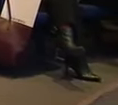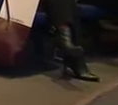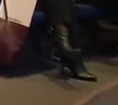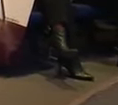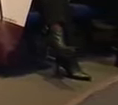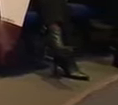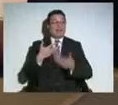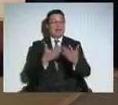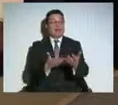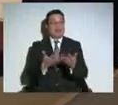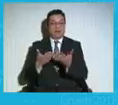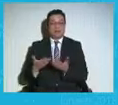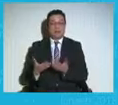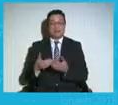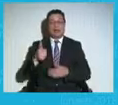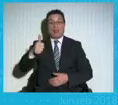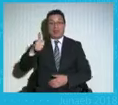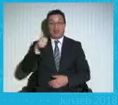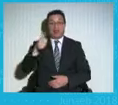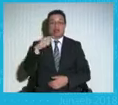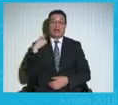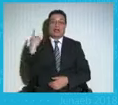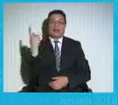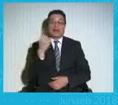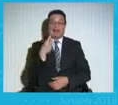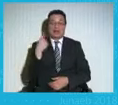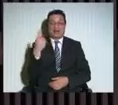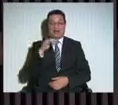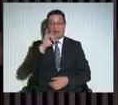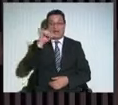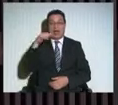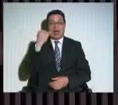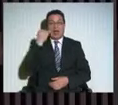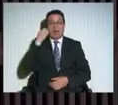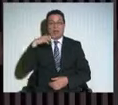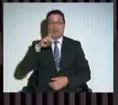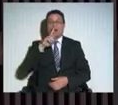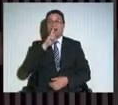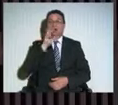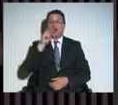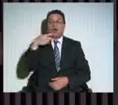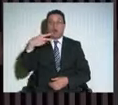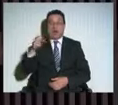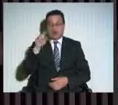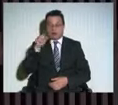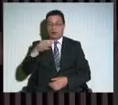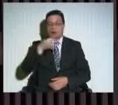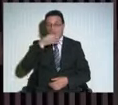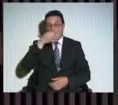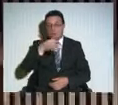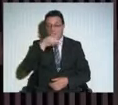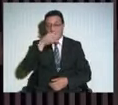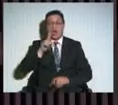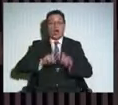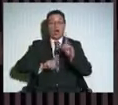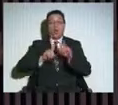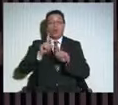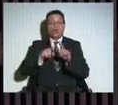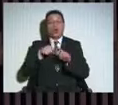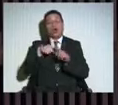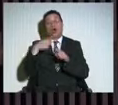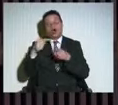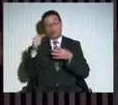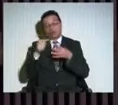Queremos invitar al director nacional, señor Jaime Tobá, a pasar al escenario para que nos pueda contar sobre algunos otros